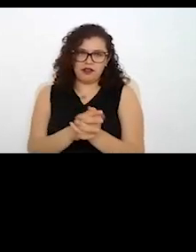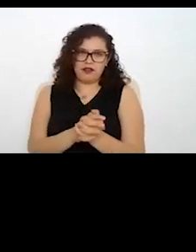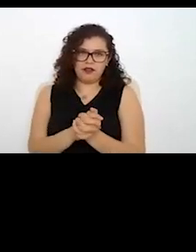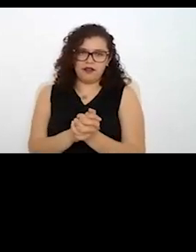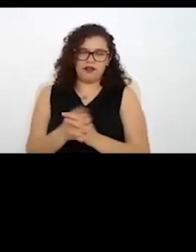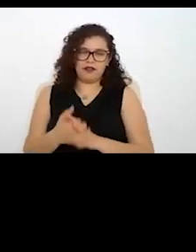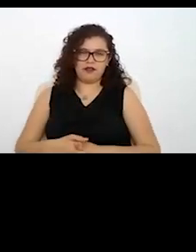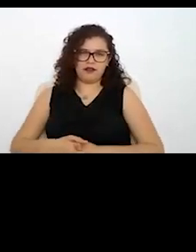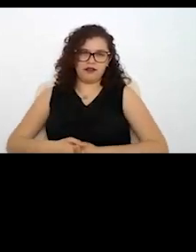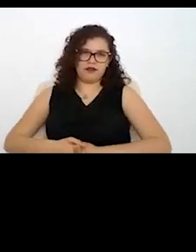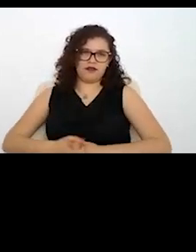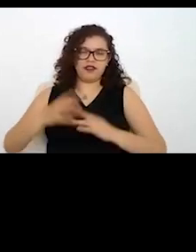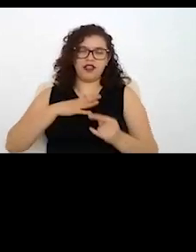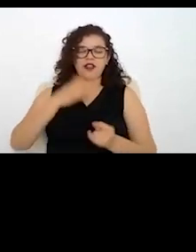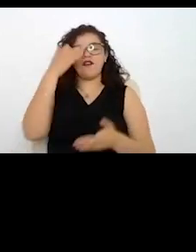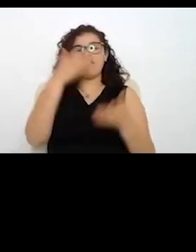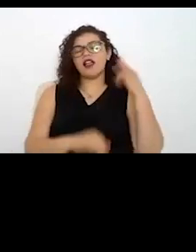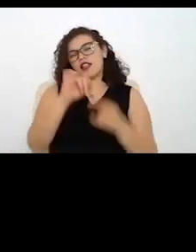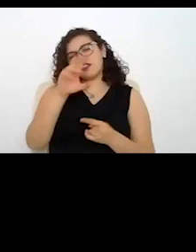o que no es considerado un retardo.